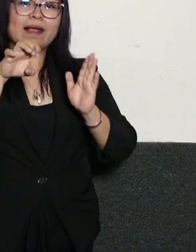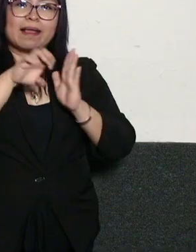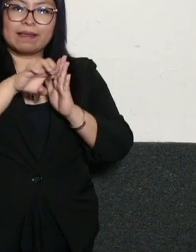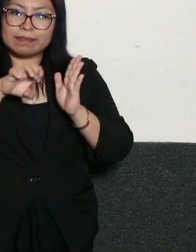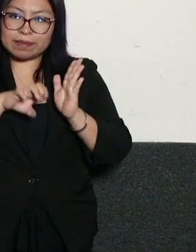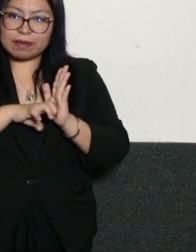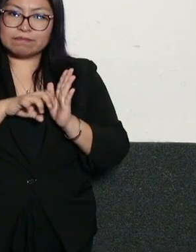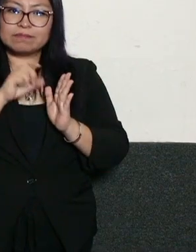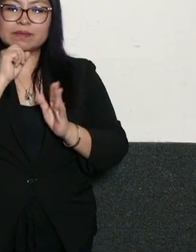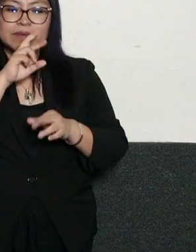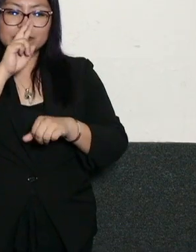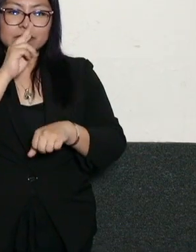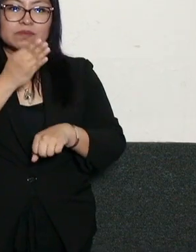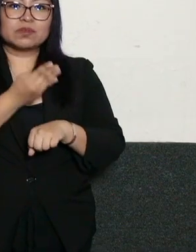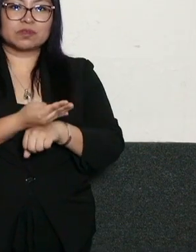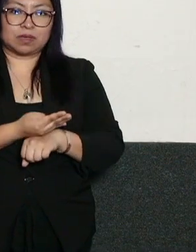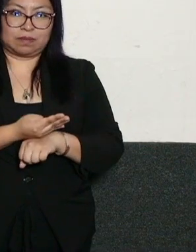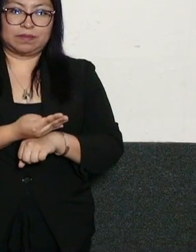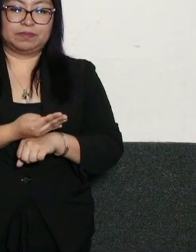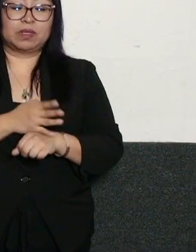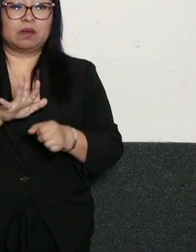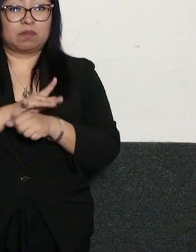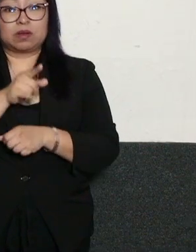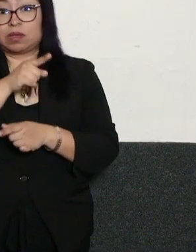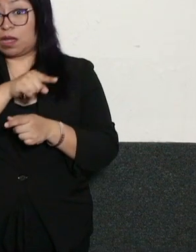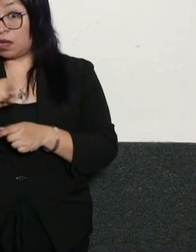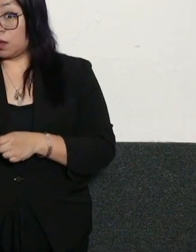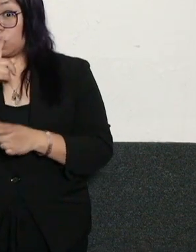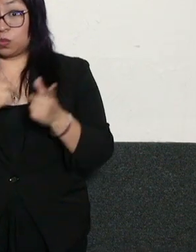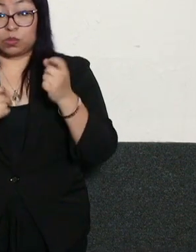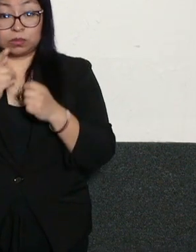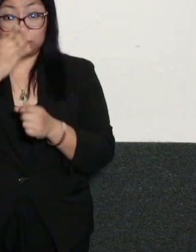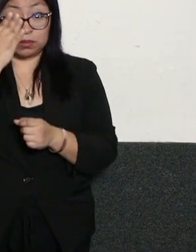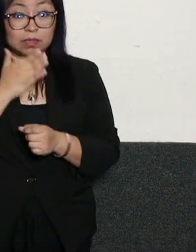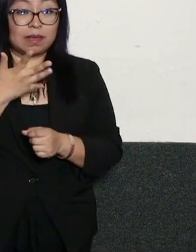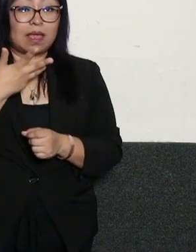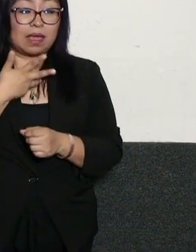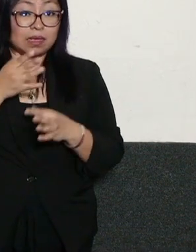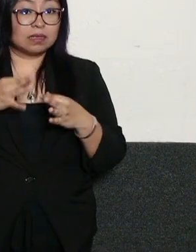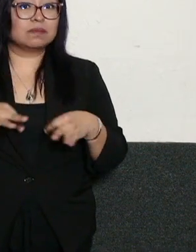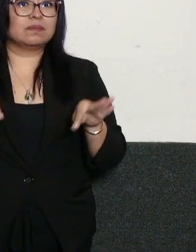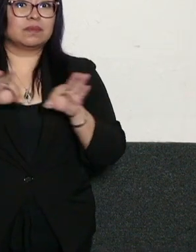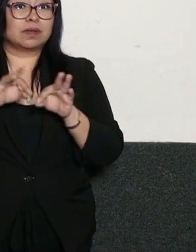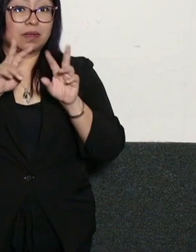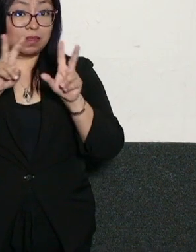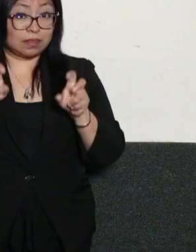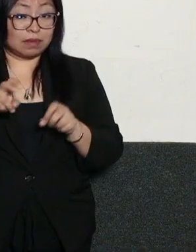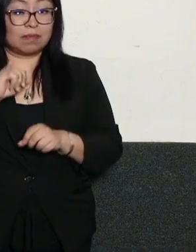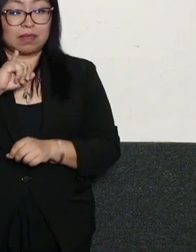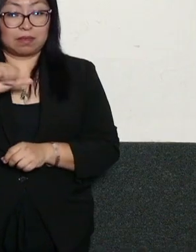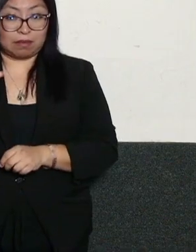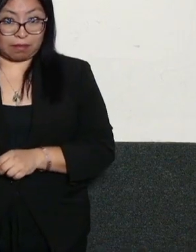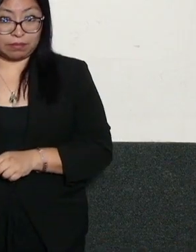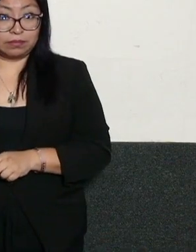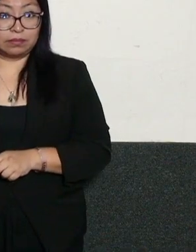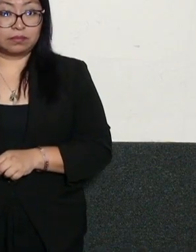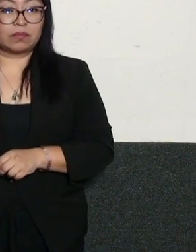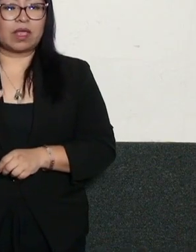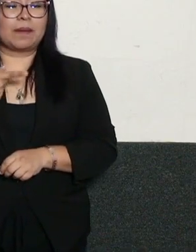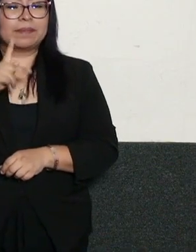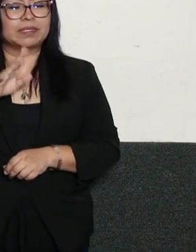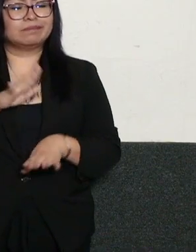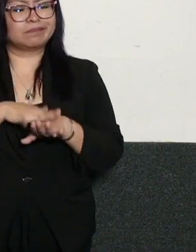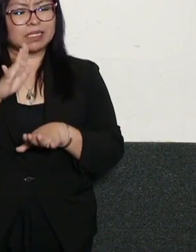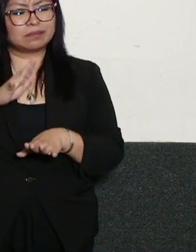sabemos que hoy día hablar de inteligencia artificial es sumamente importante y sobre todo preguntarnos cómo